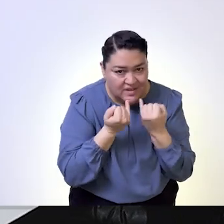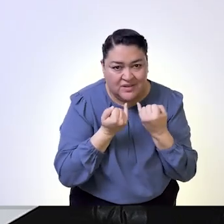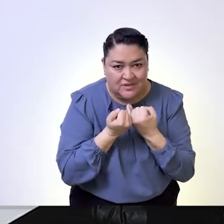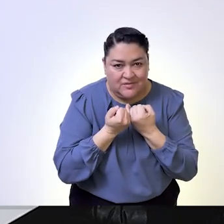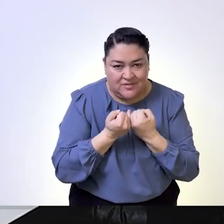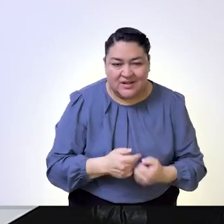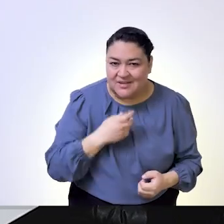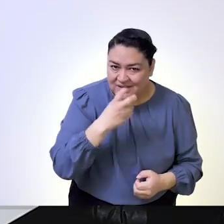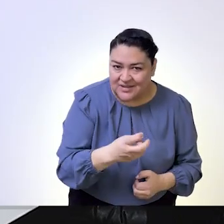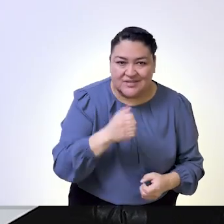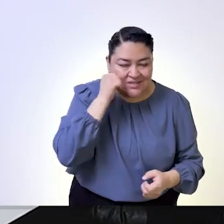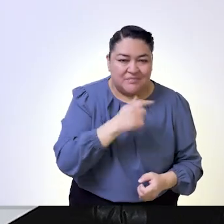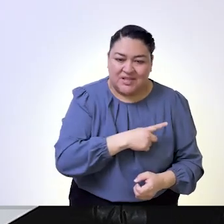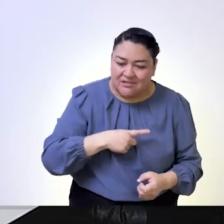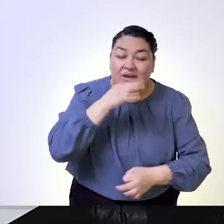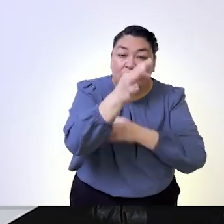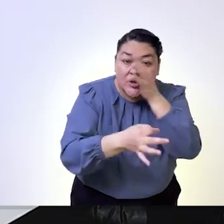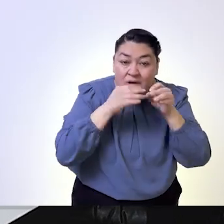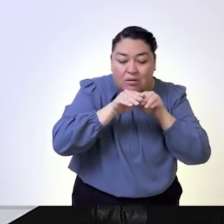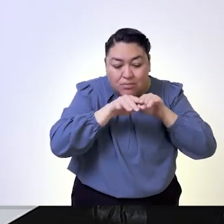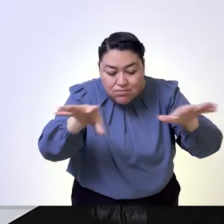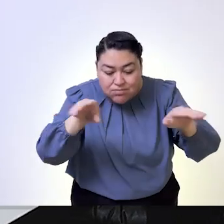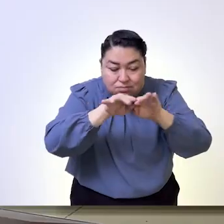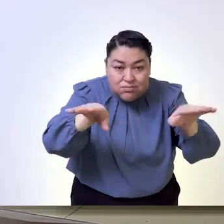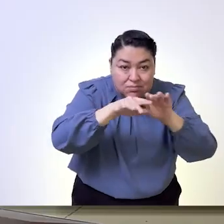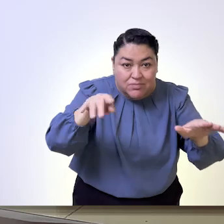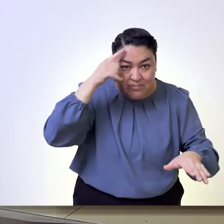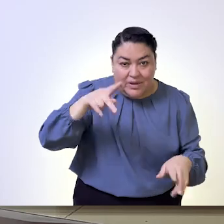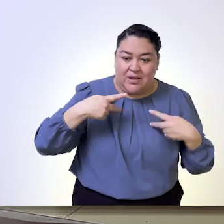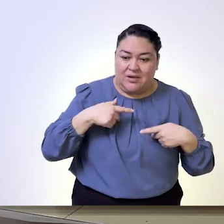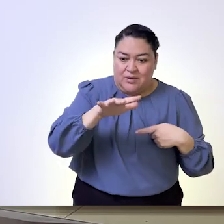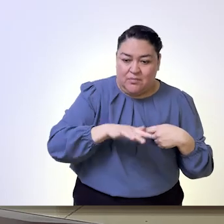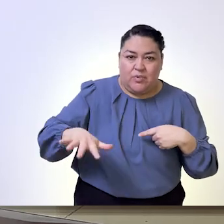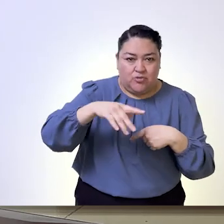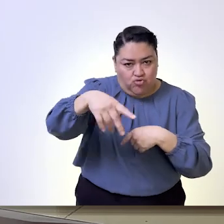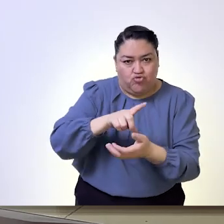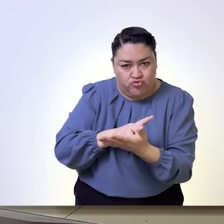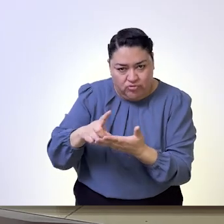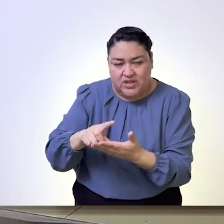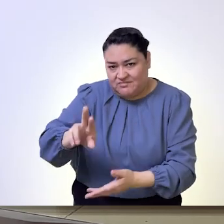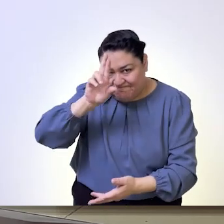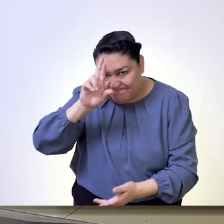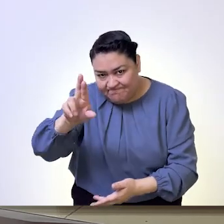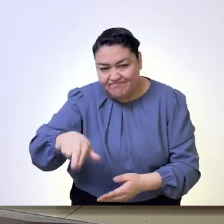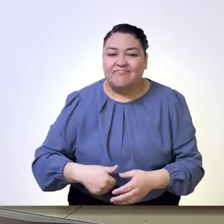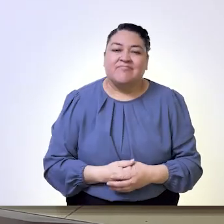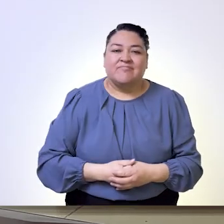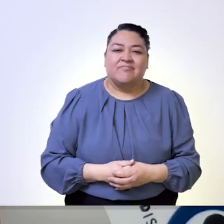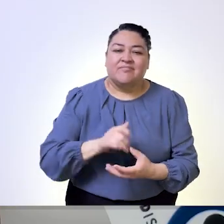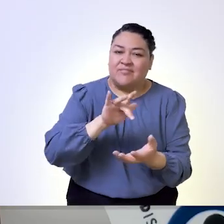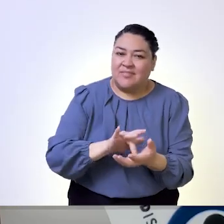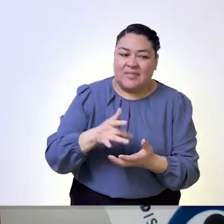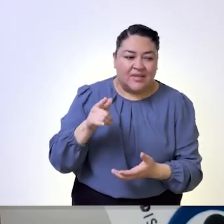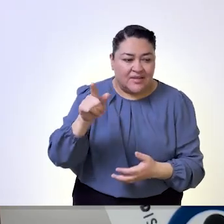de hacer como esta difusión o promoción de la protección de este derecho.